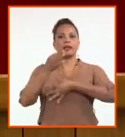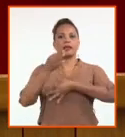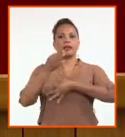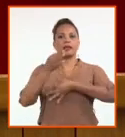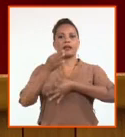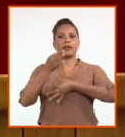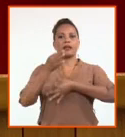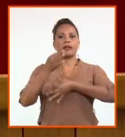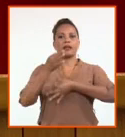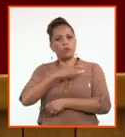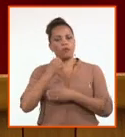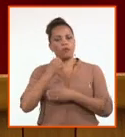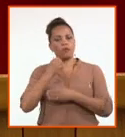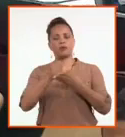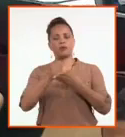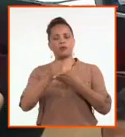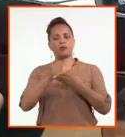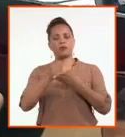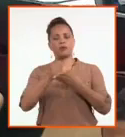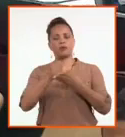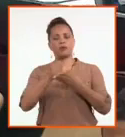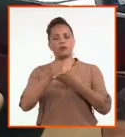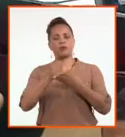y contribuir con la transformación